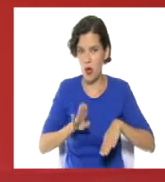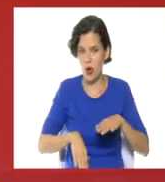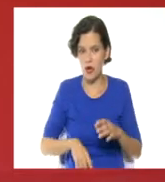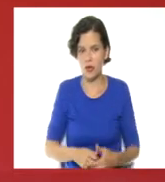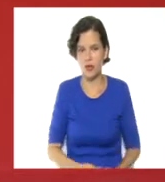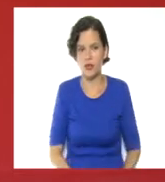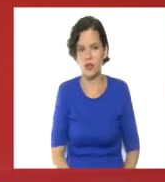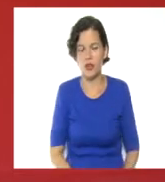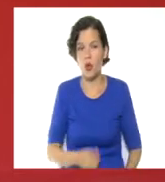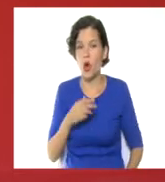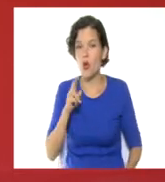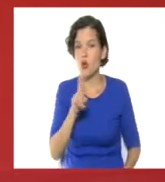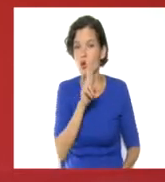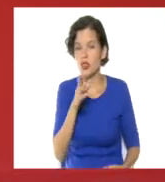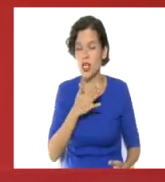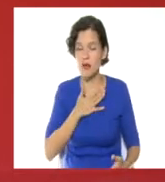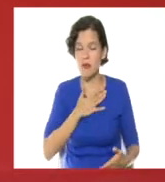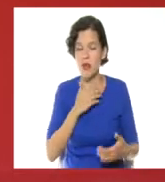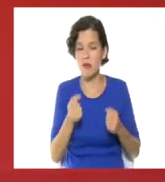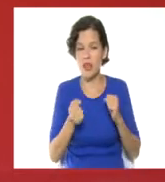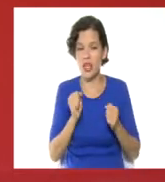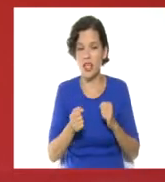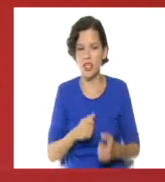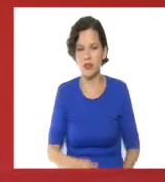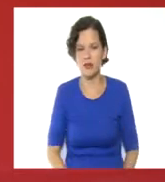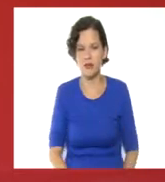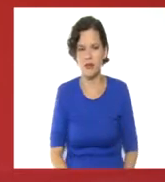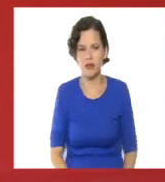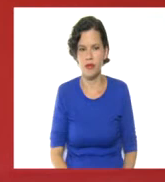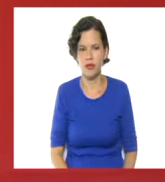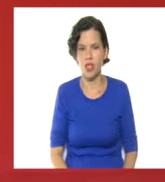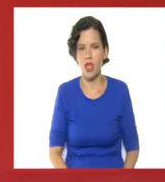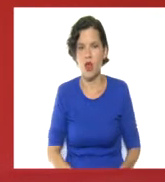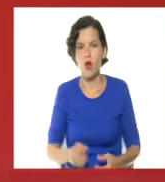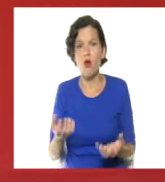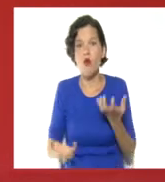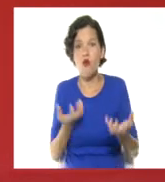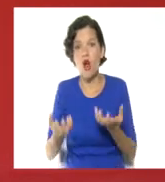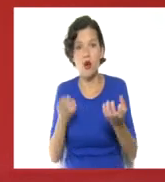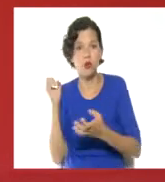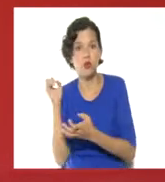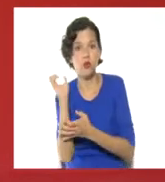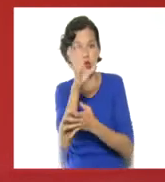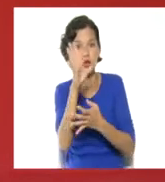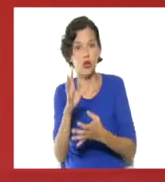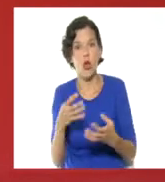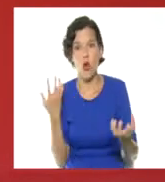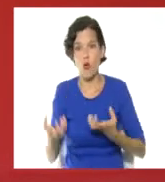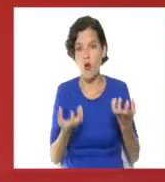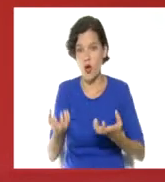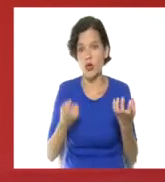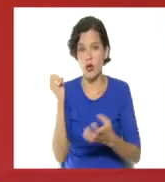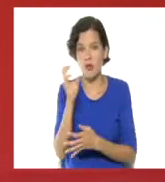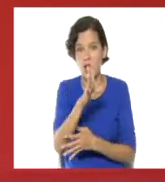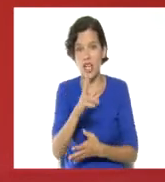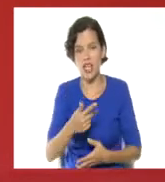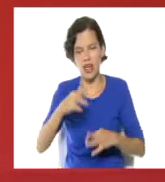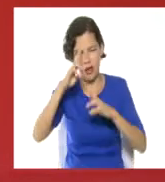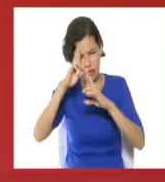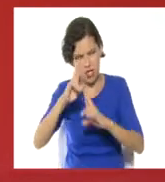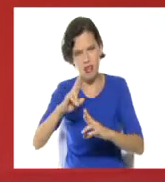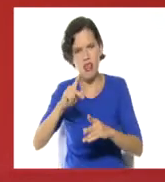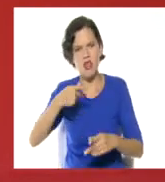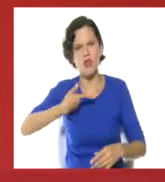utilizar mis maracas. A ver, dice así, fuego al cañón, fuego al cañón, para